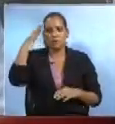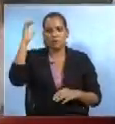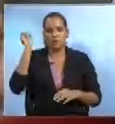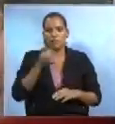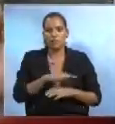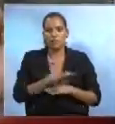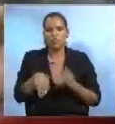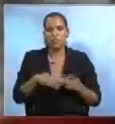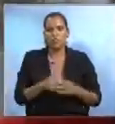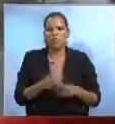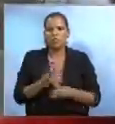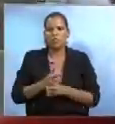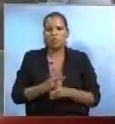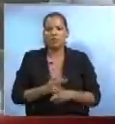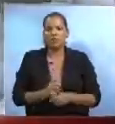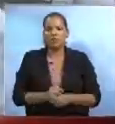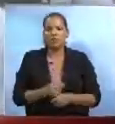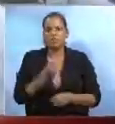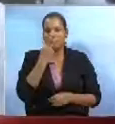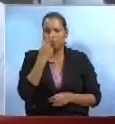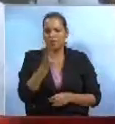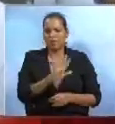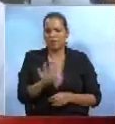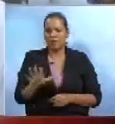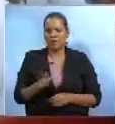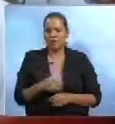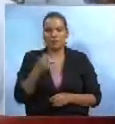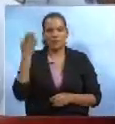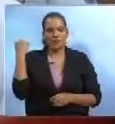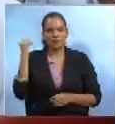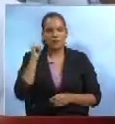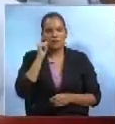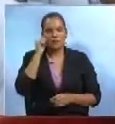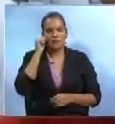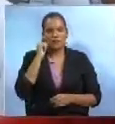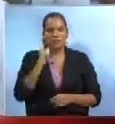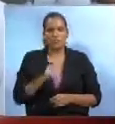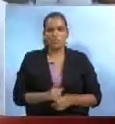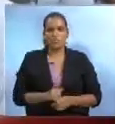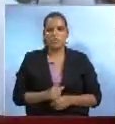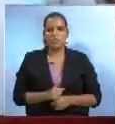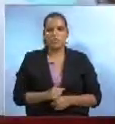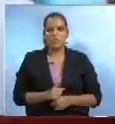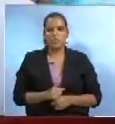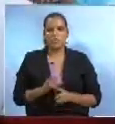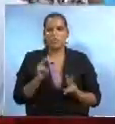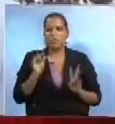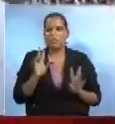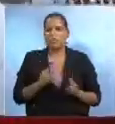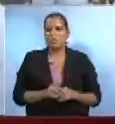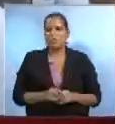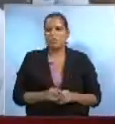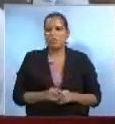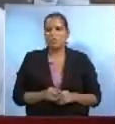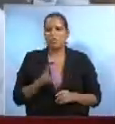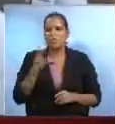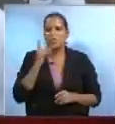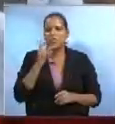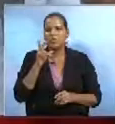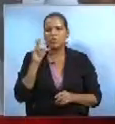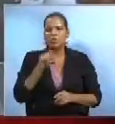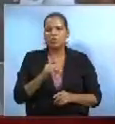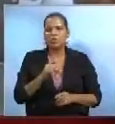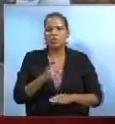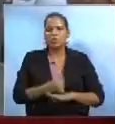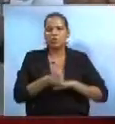a prevención. Porque vea usted que el día de ayer, de manera insólita, se negó de que